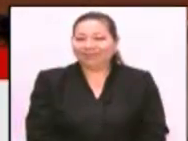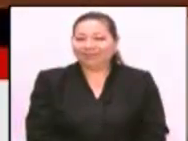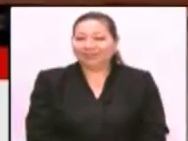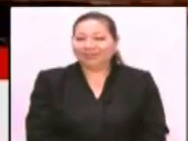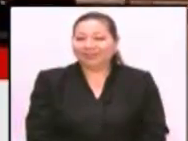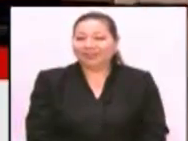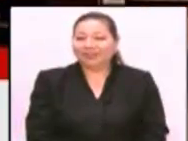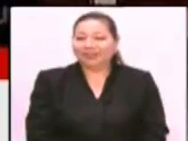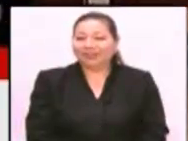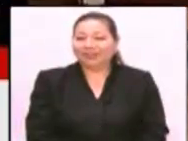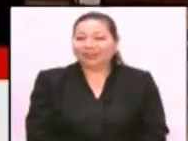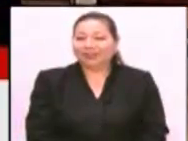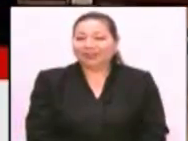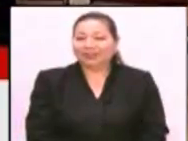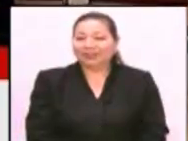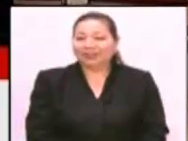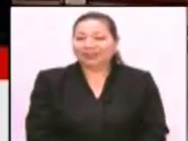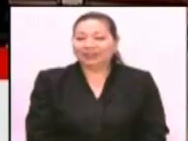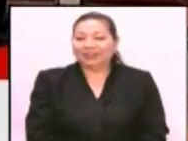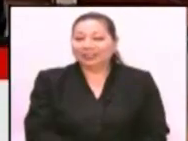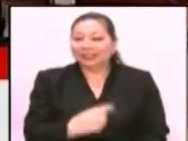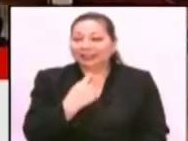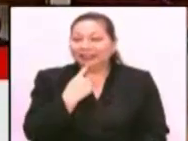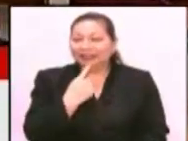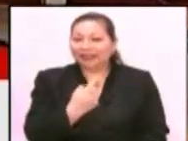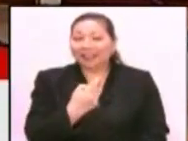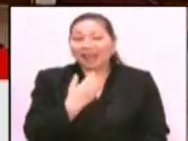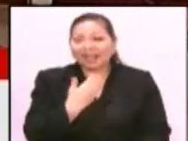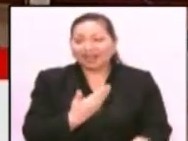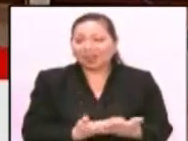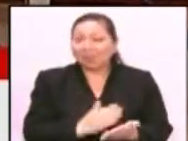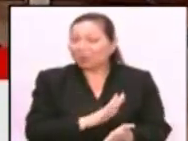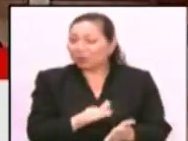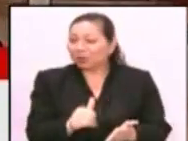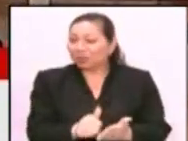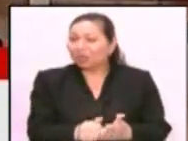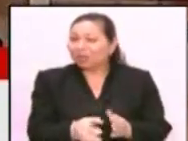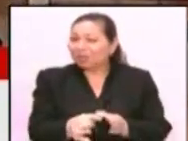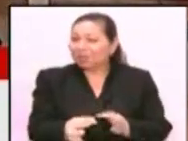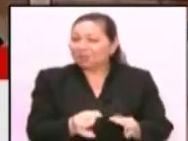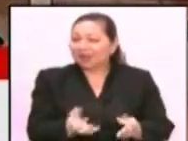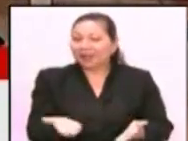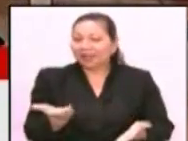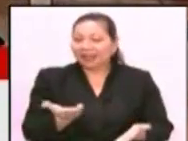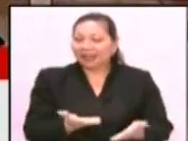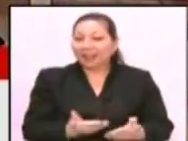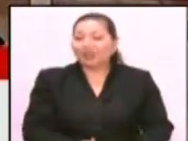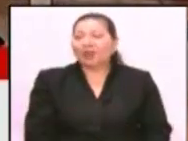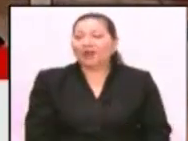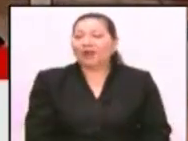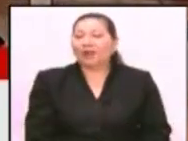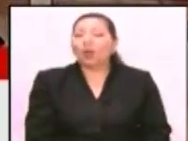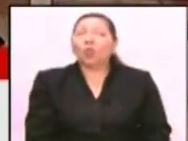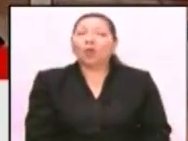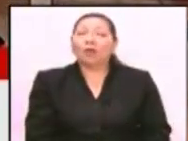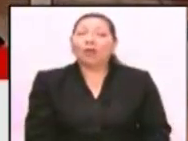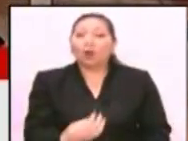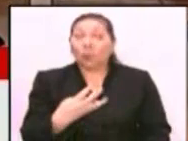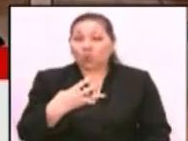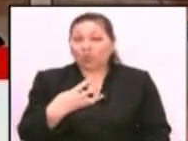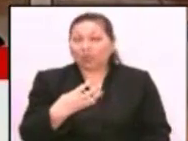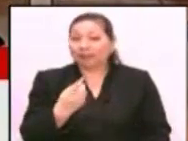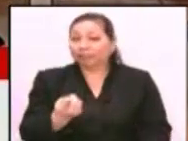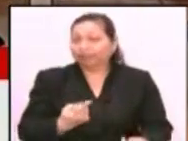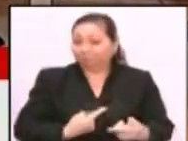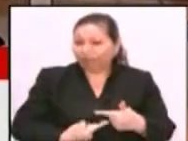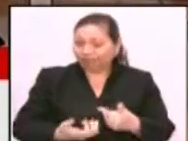entonces, para aterrizar y agradeciendo por todas las explicaciones que nos ha dado, habrían cuatro temas pendientes. Lo primero es que